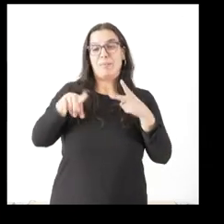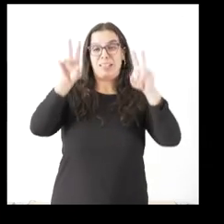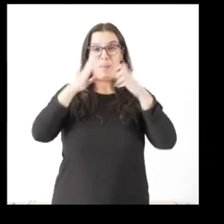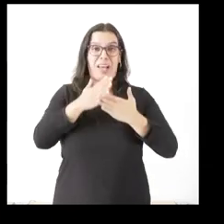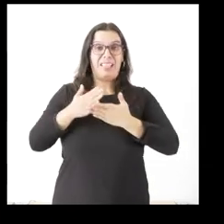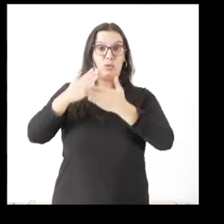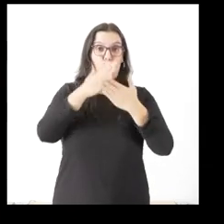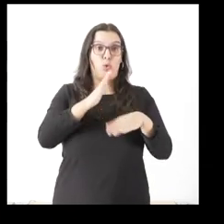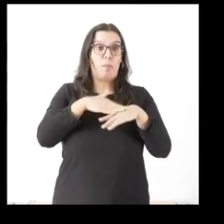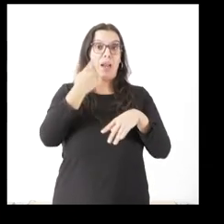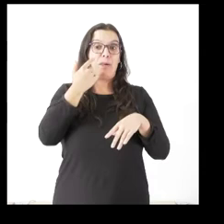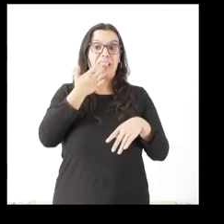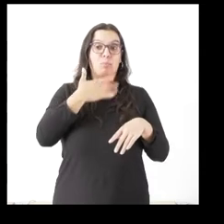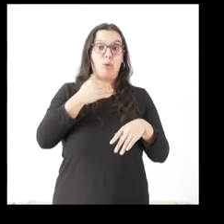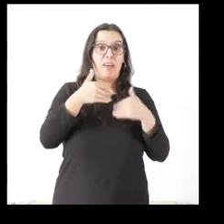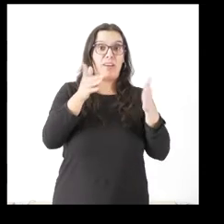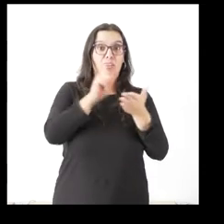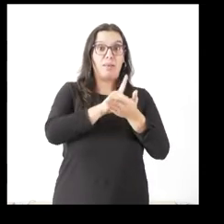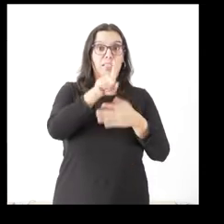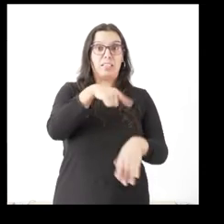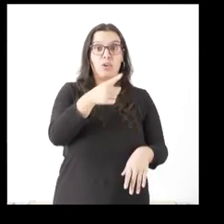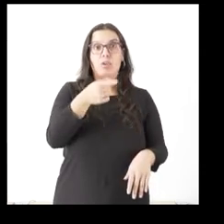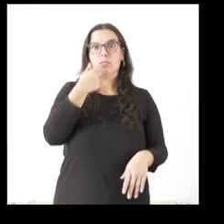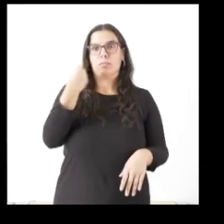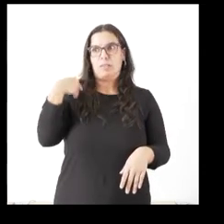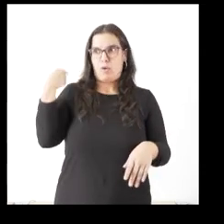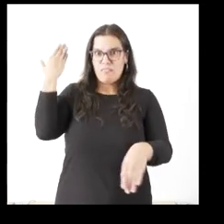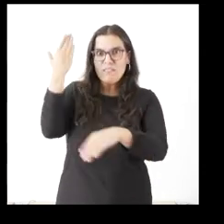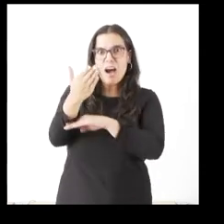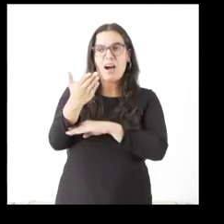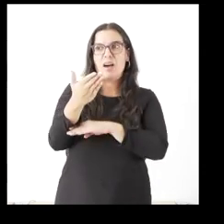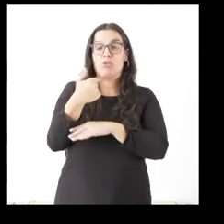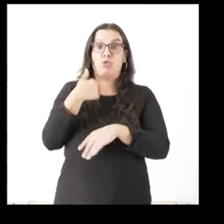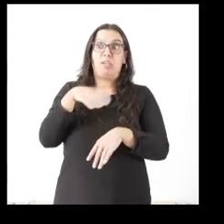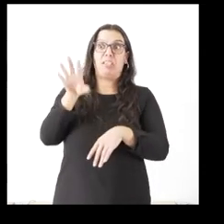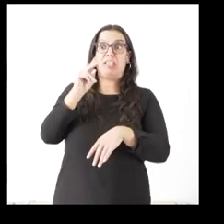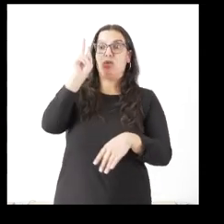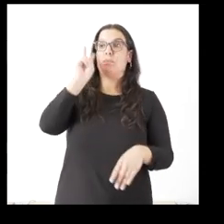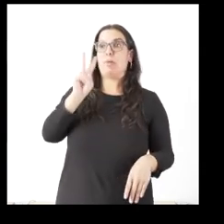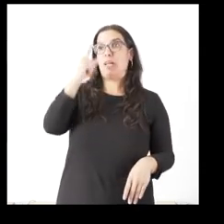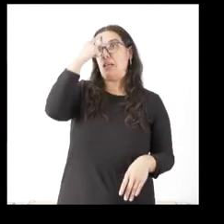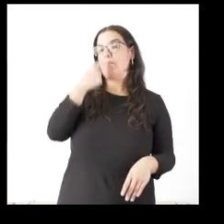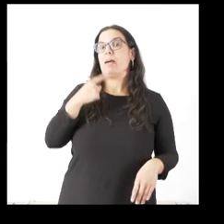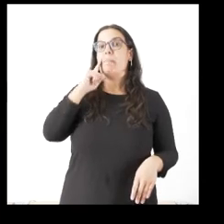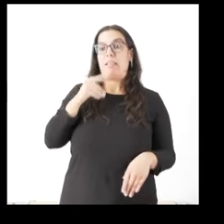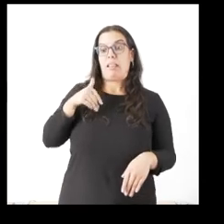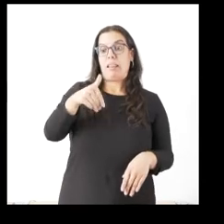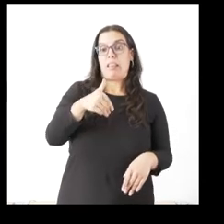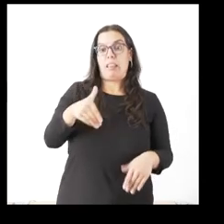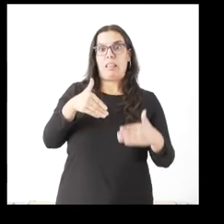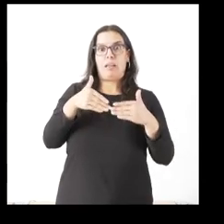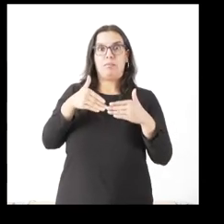ya que ha sido anunciado la propia central como si fuese, o por lo menos yo lo entiendo así, como si quedase poco tiempo para que se